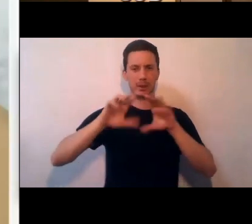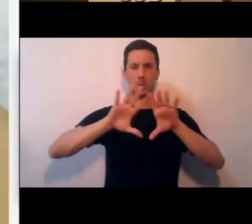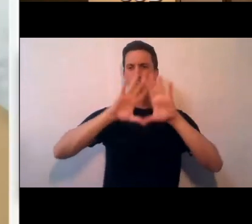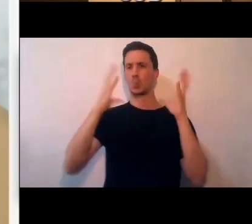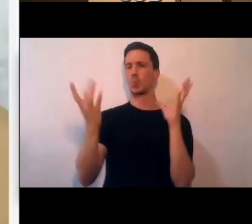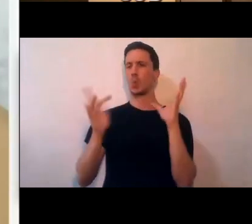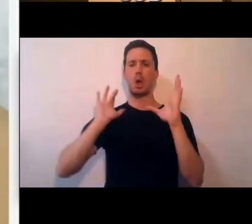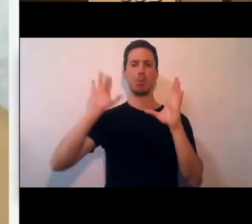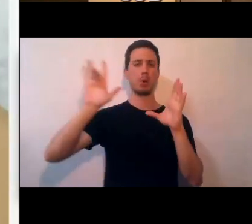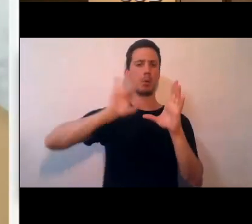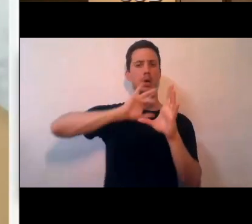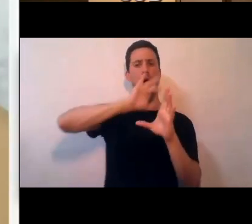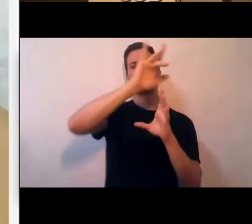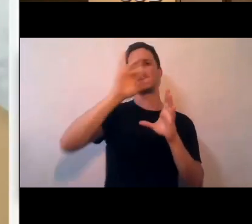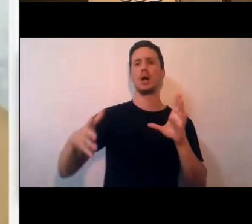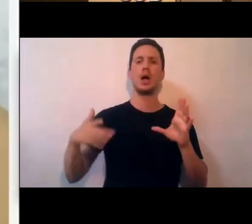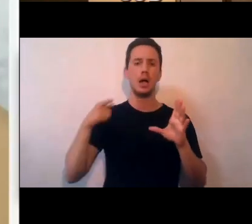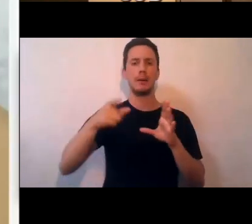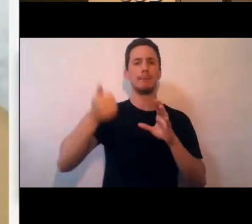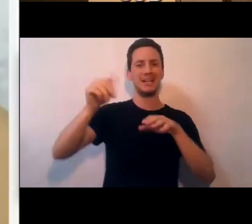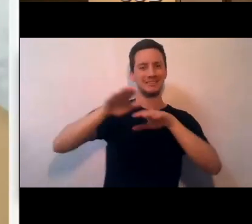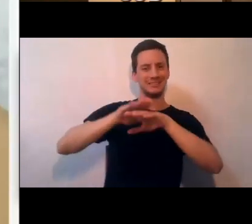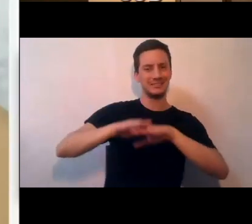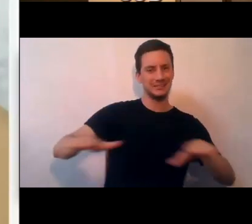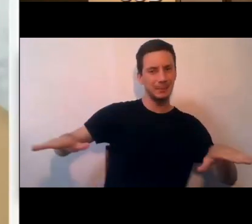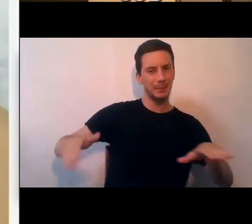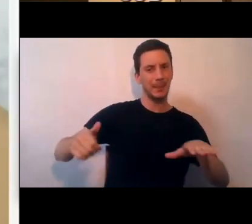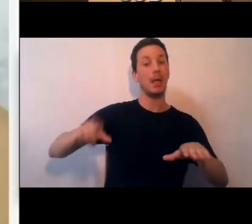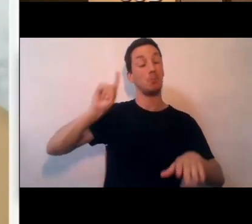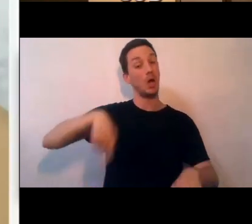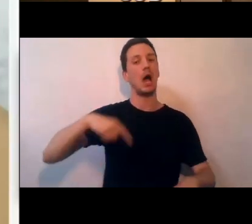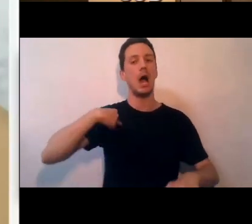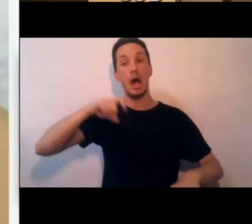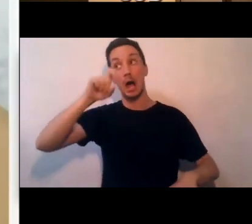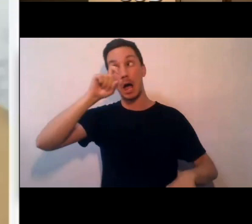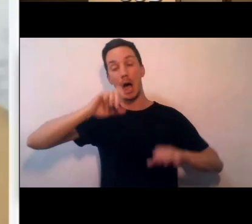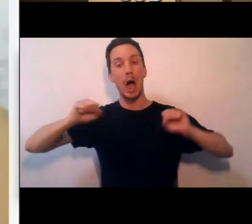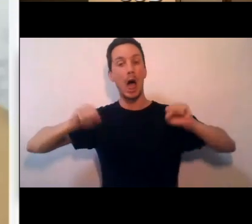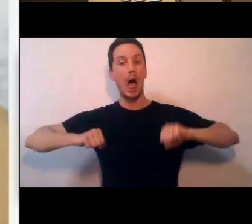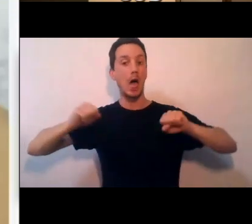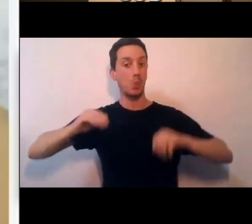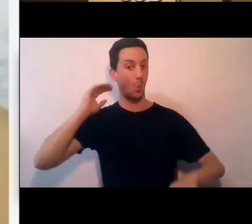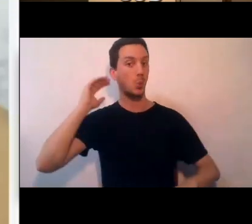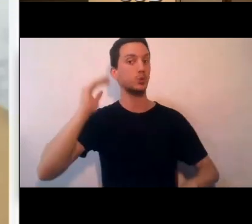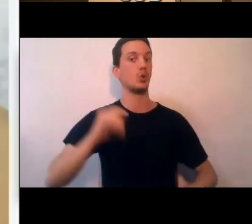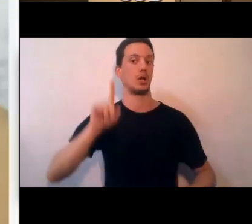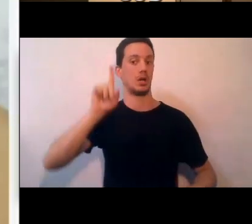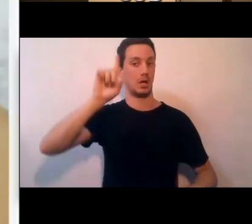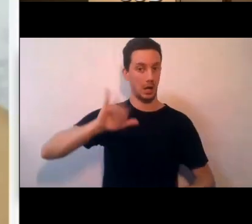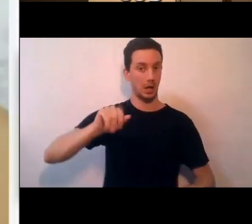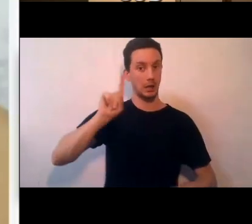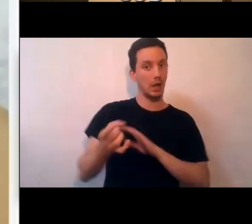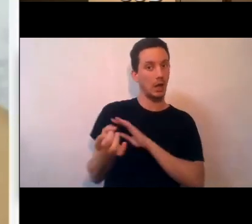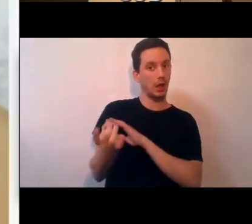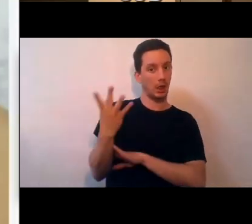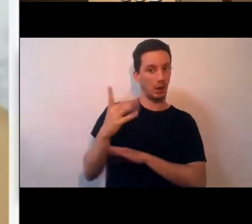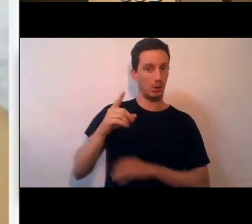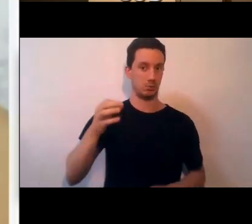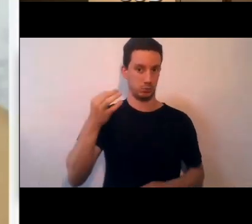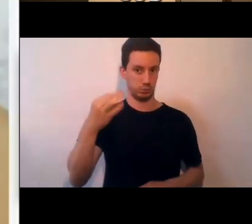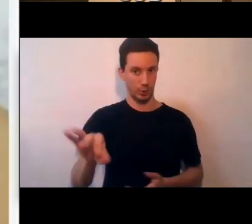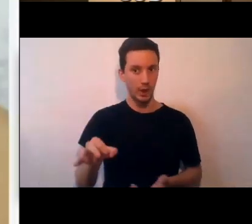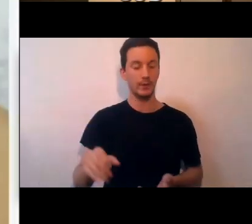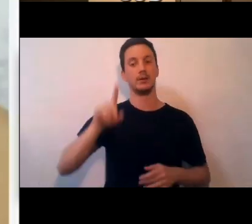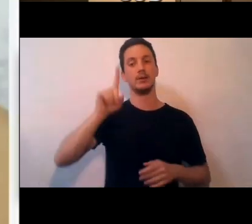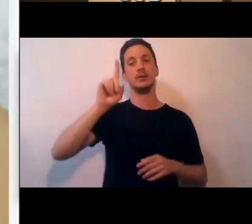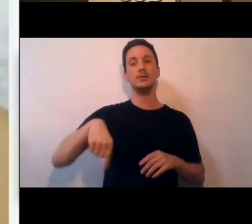frecuente en los niños, pero puede aparecer también en los adultos y sobre todo entre los 2 y 5 años de edad. Es muy raro en los bebés,